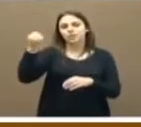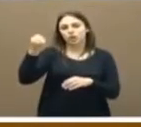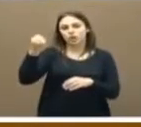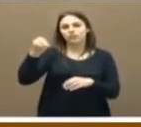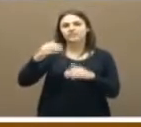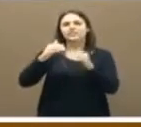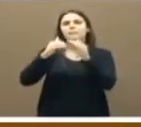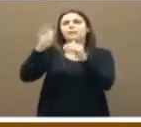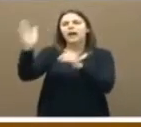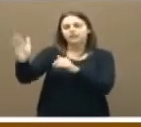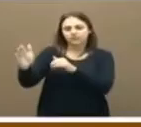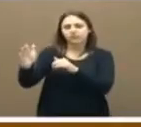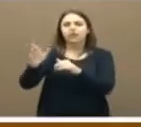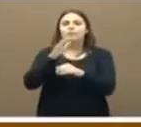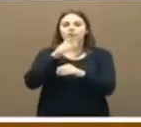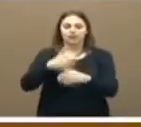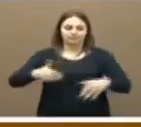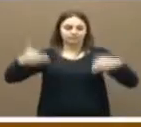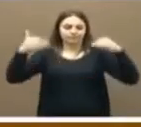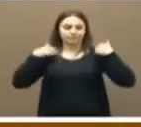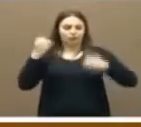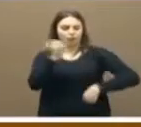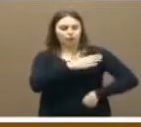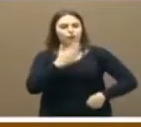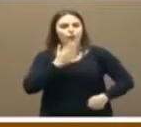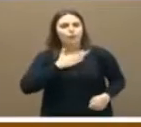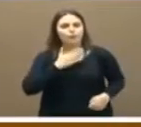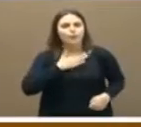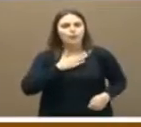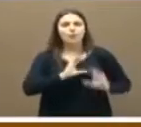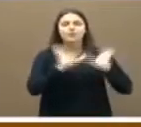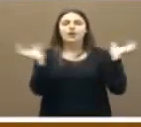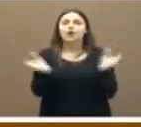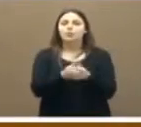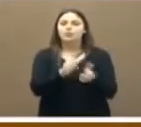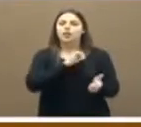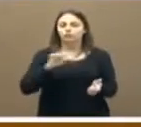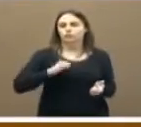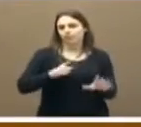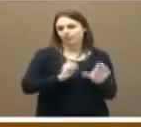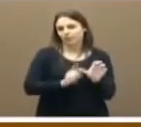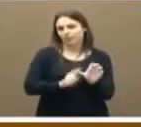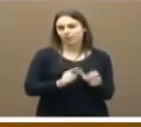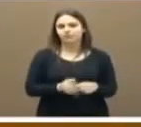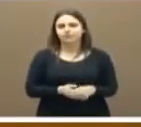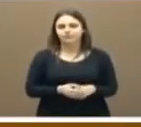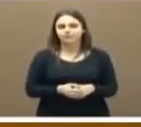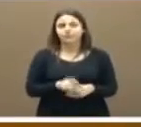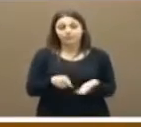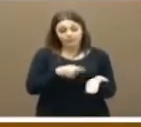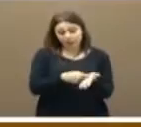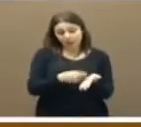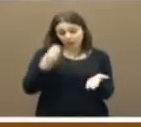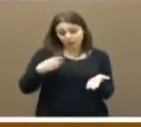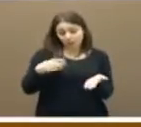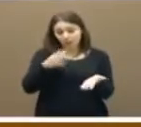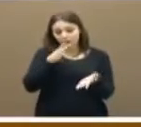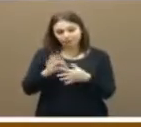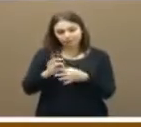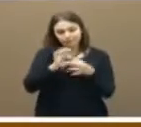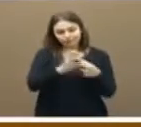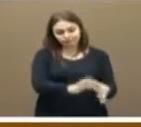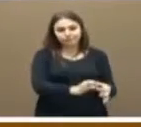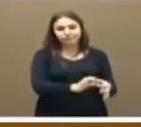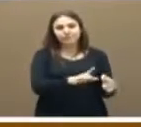7.680.000 euros con cargo a fondos propios de la Comunidad Autónoma de Extremadura. Estos pagos corresponden a